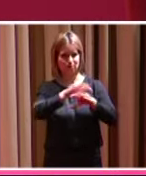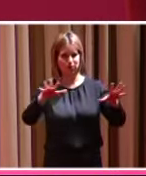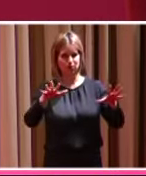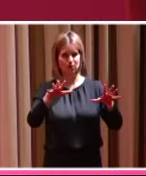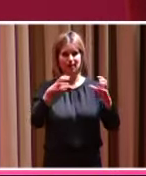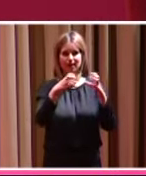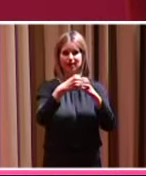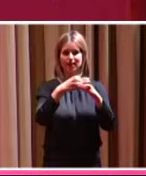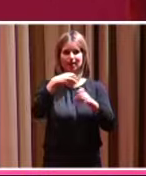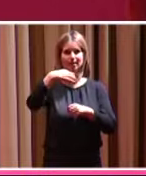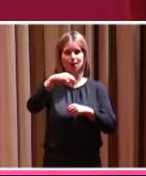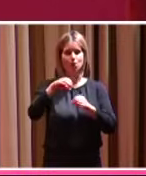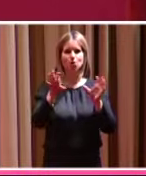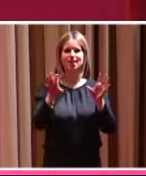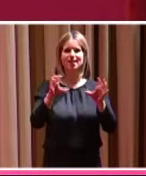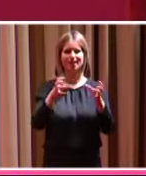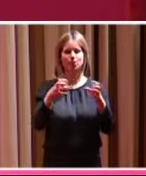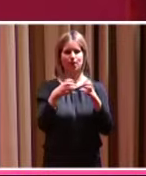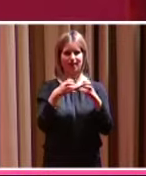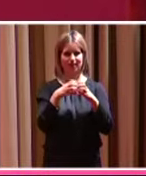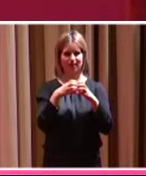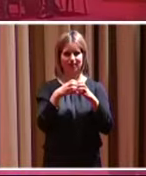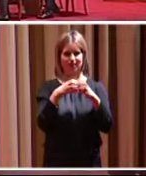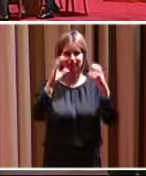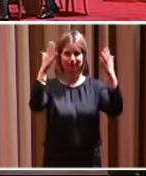Granada de Oro a Radio Granada.